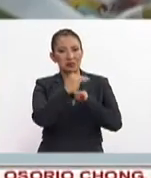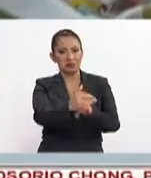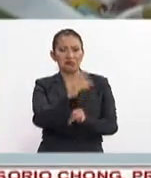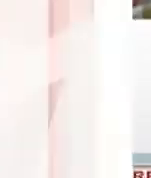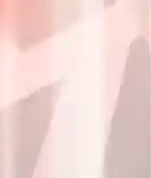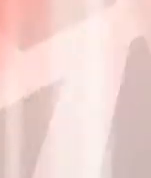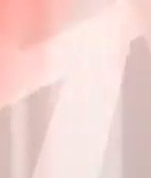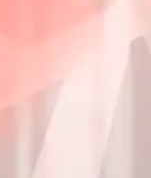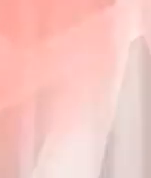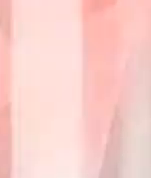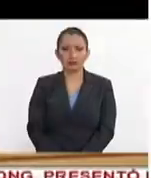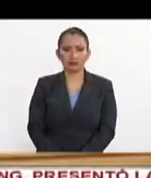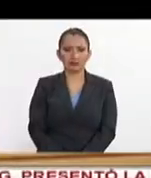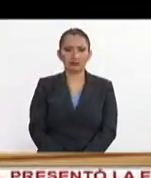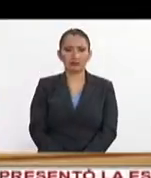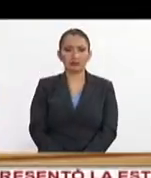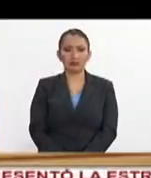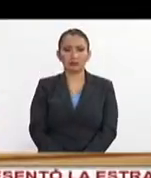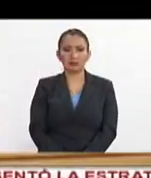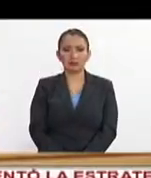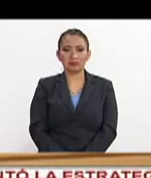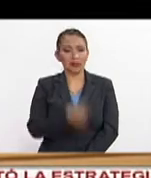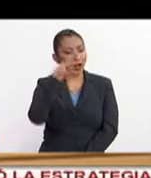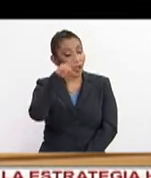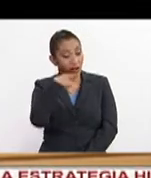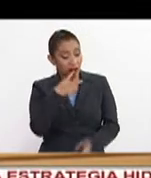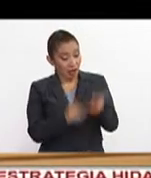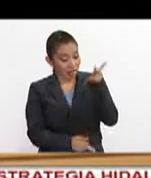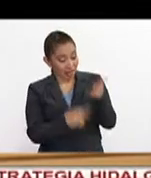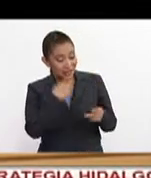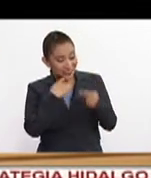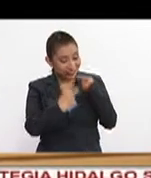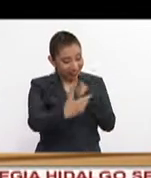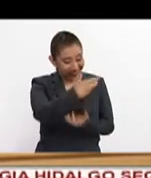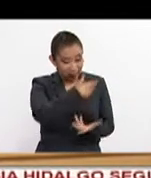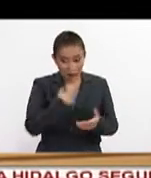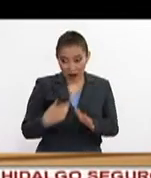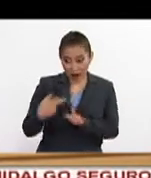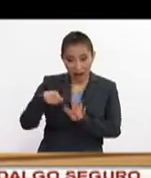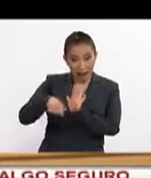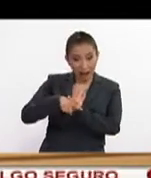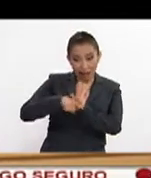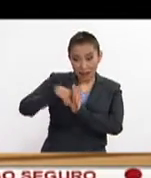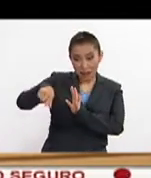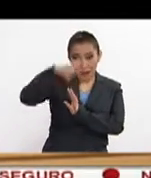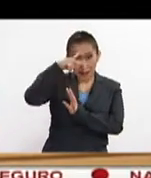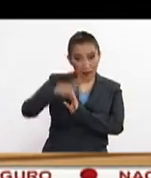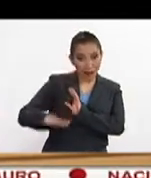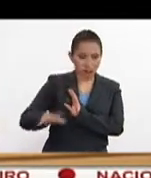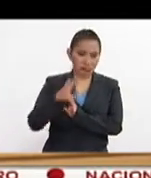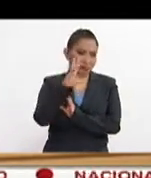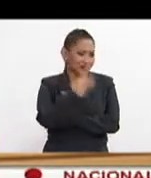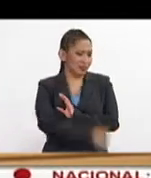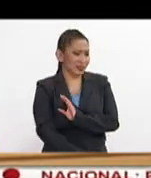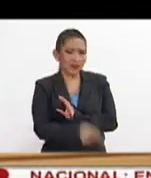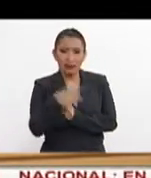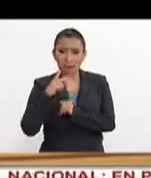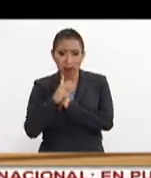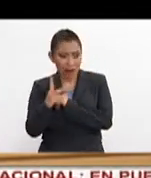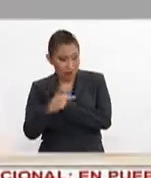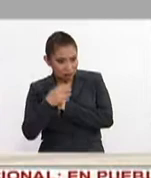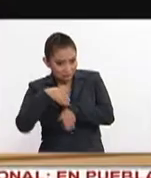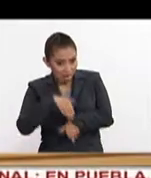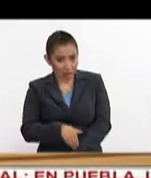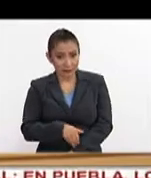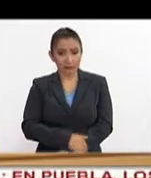restricciones. No iríamos a una negociación que fuera perjudicial para los intereses nacionales. Ninguna nación soberana lo